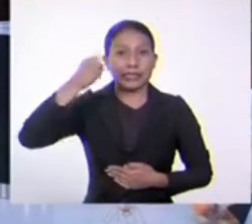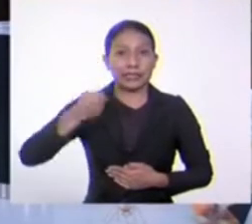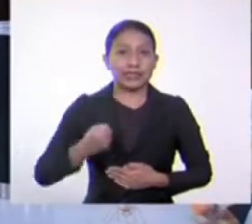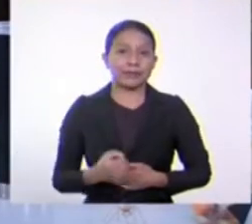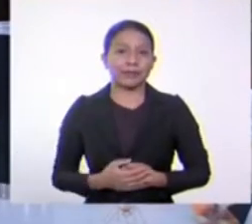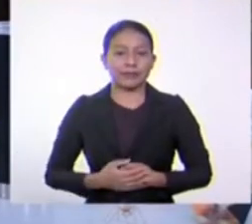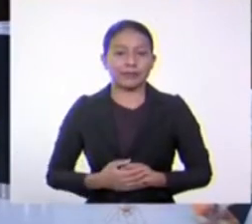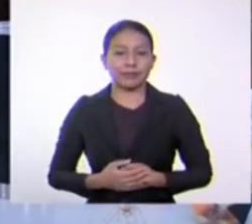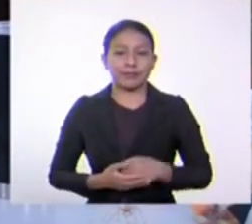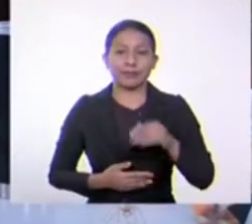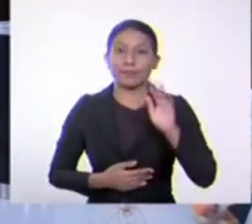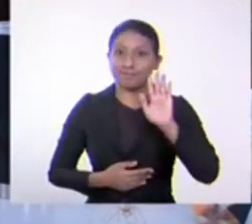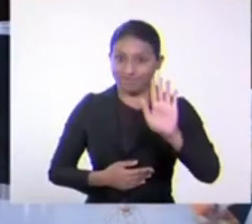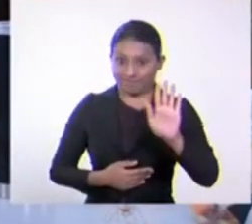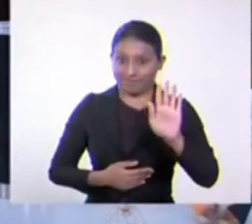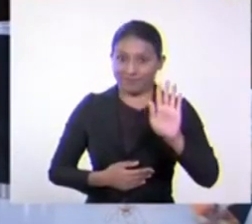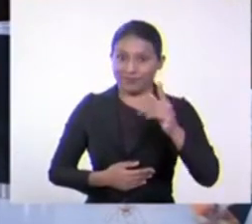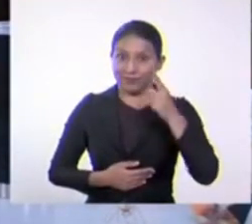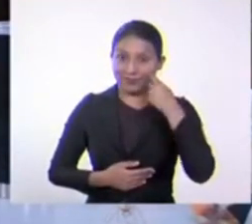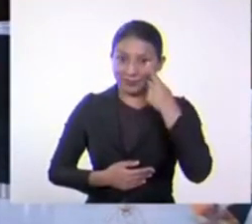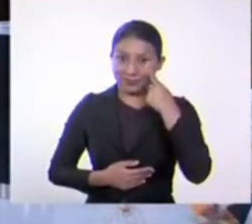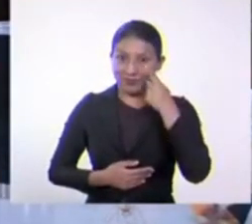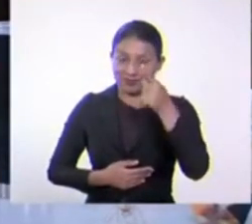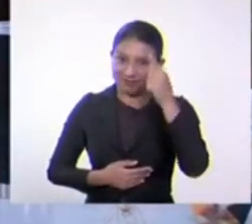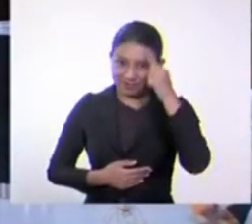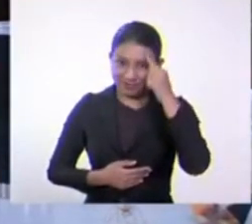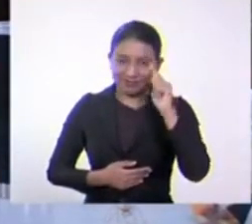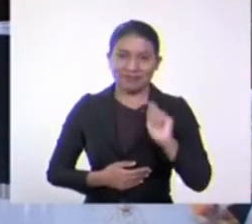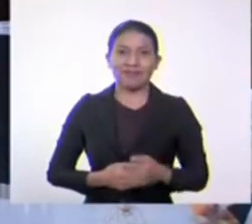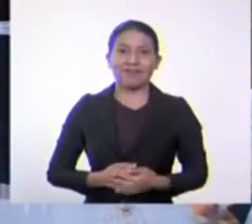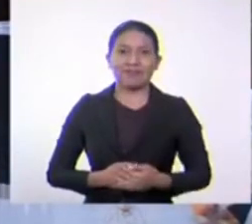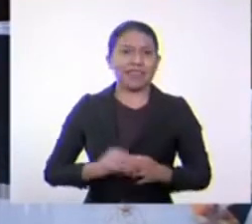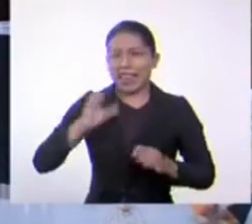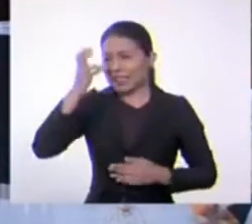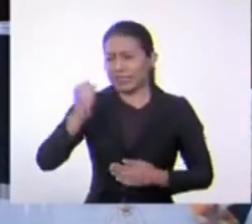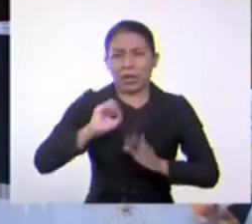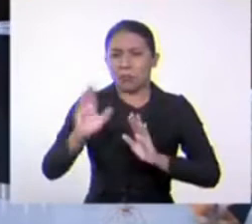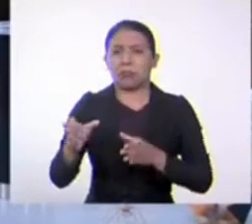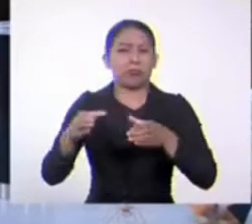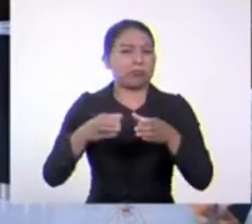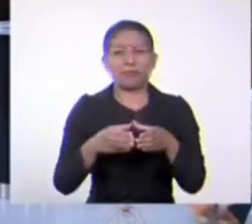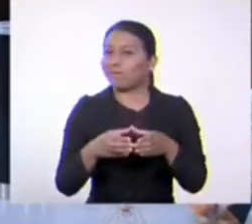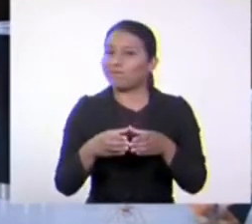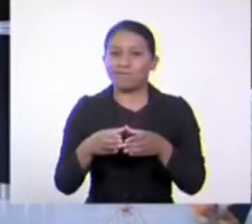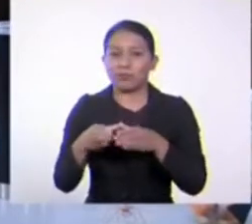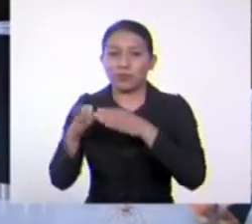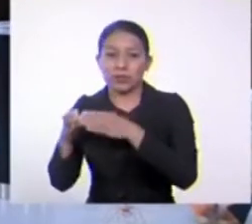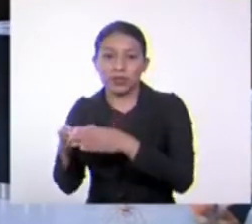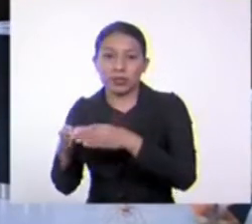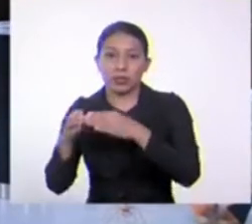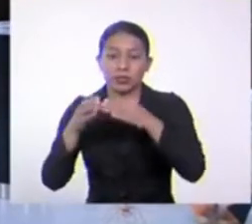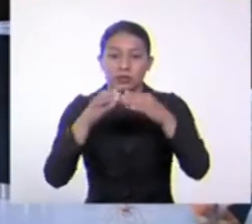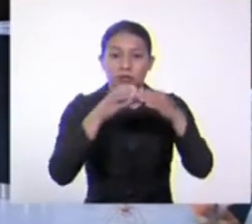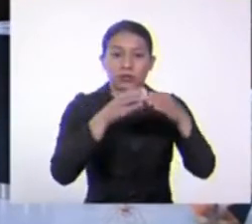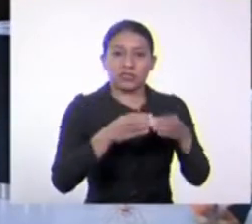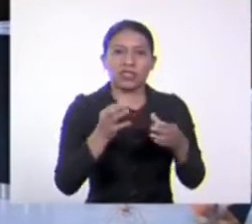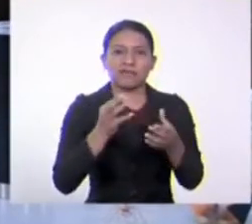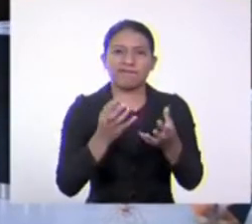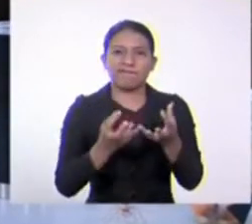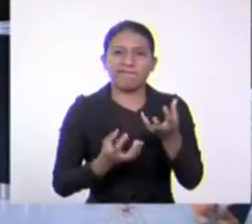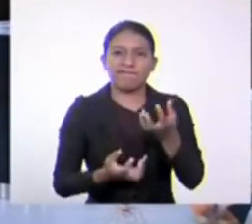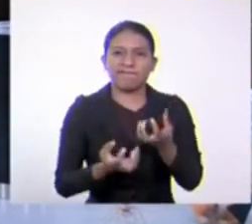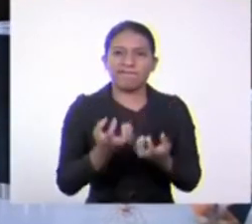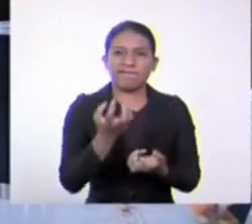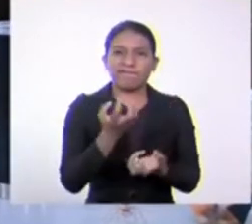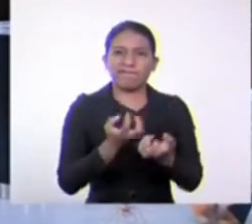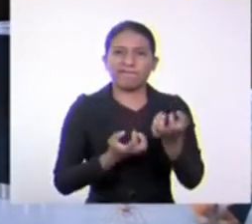Ahora, la leche no la vamos a usar así solo a sacarla, sino que vamos a necesitar calentarla.